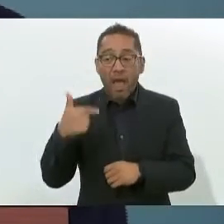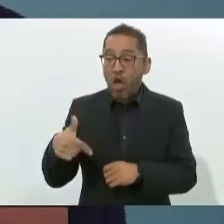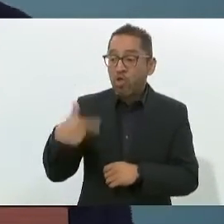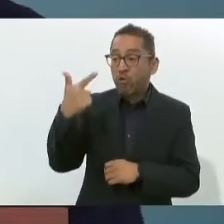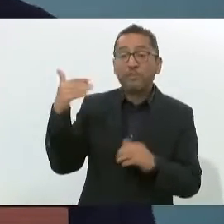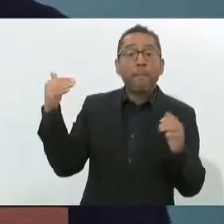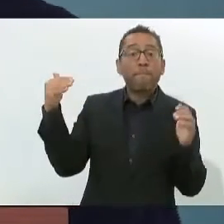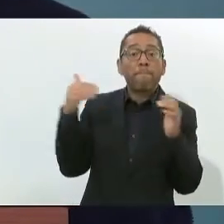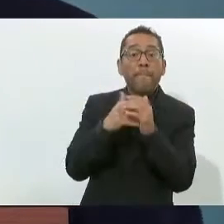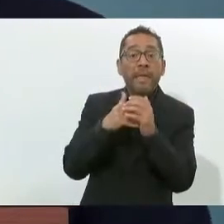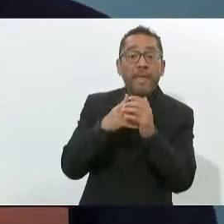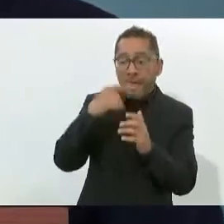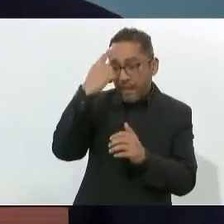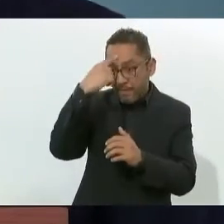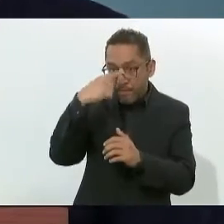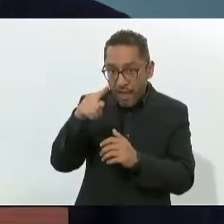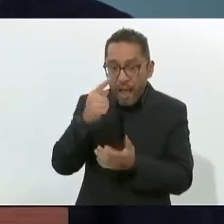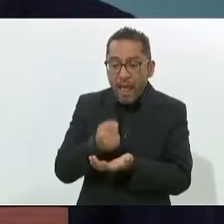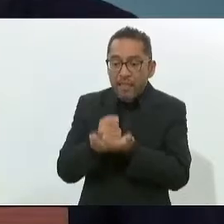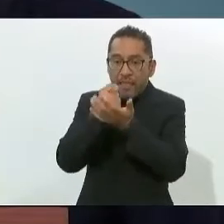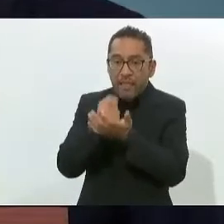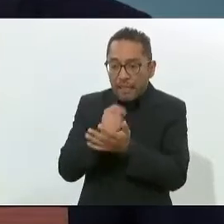de terapia intensiva.